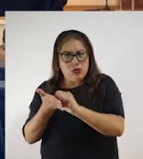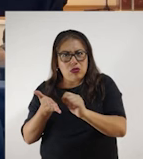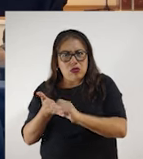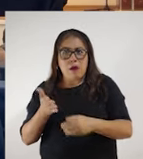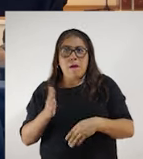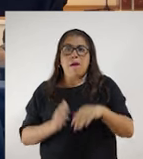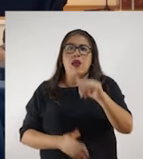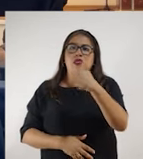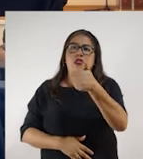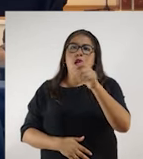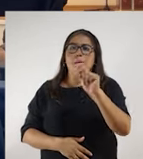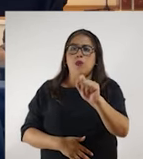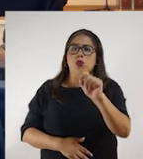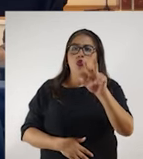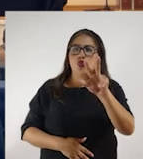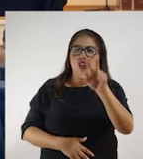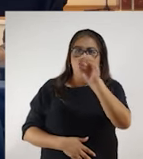el